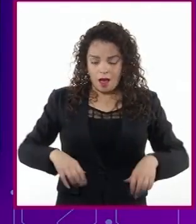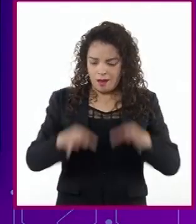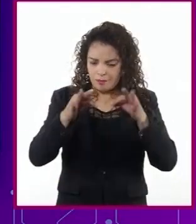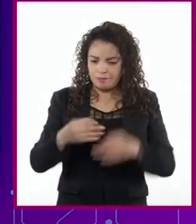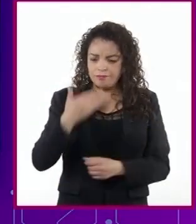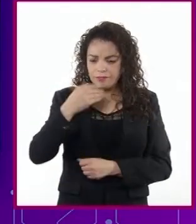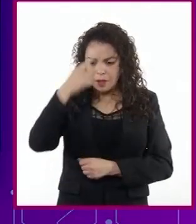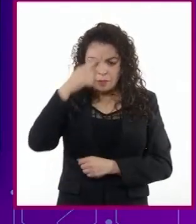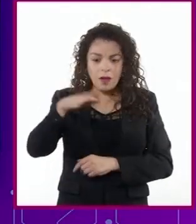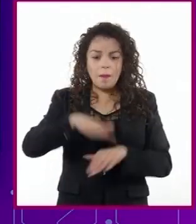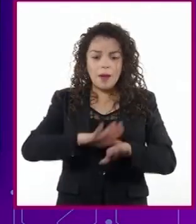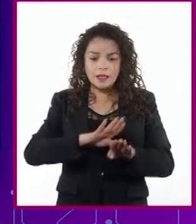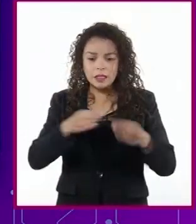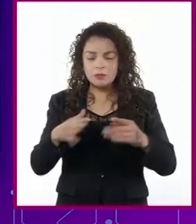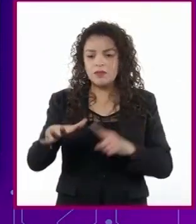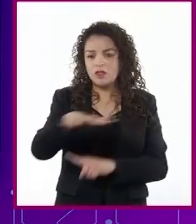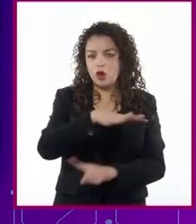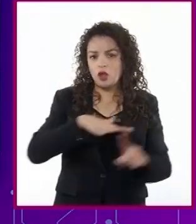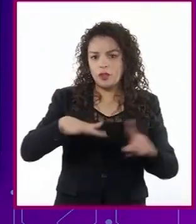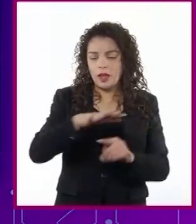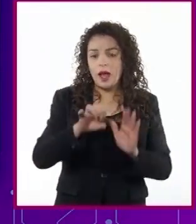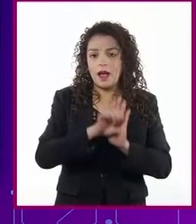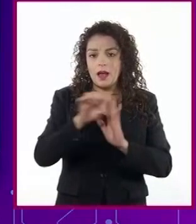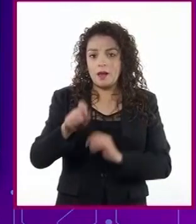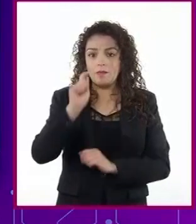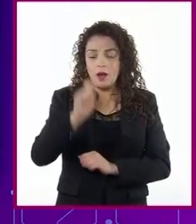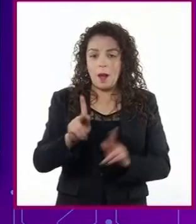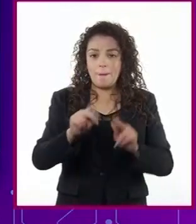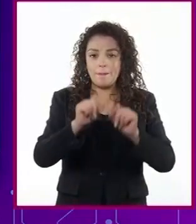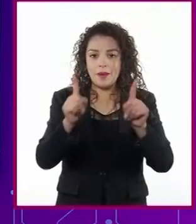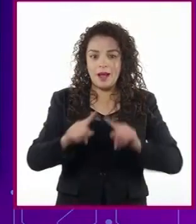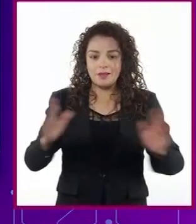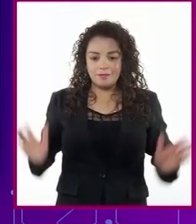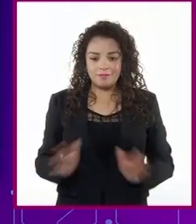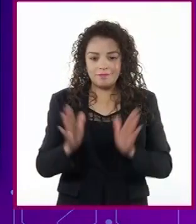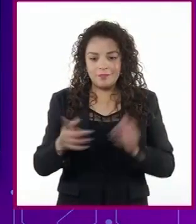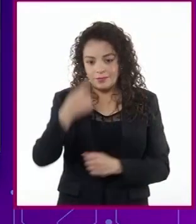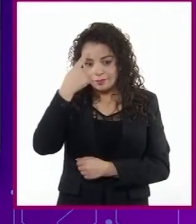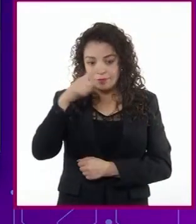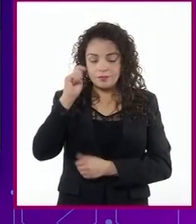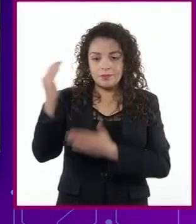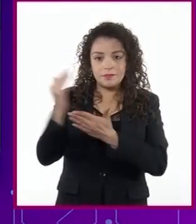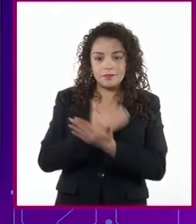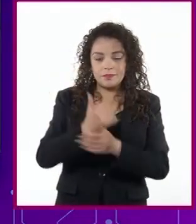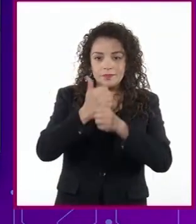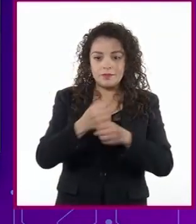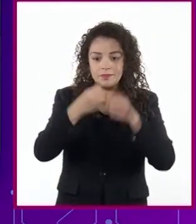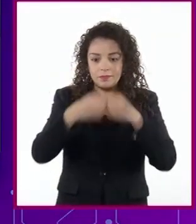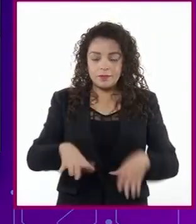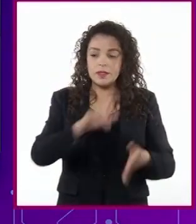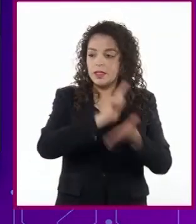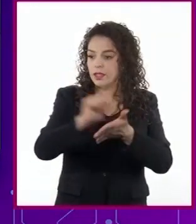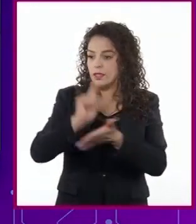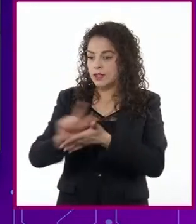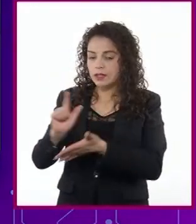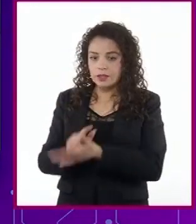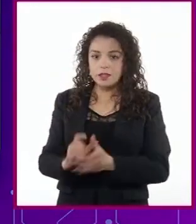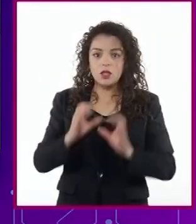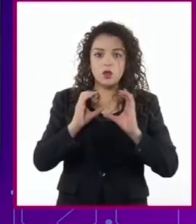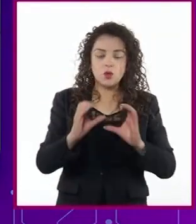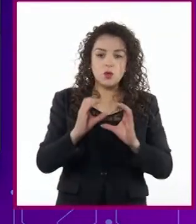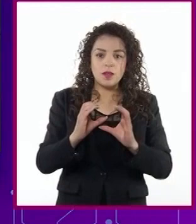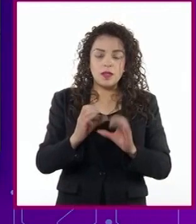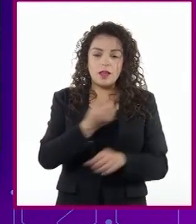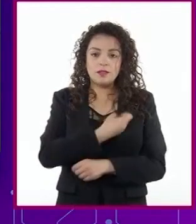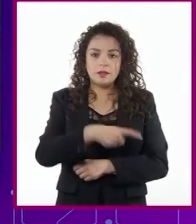contextos específicos, entre otros, la construcción de la paz, la prevención de la violencia, la higiene y el saneamiento, las prácticas